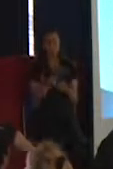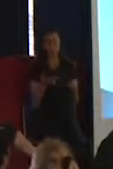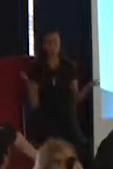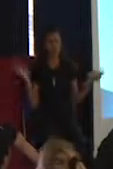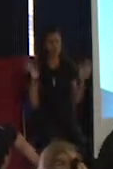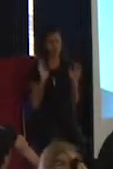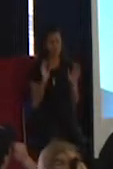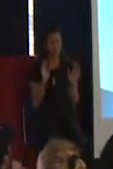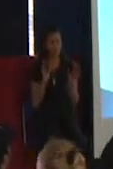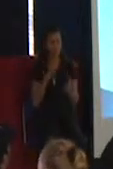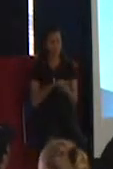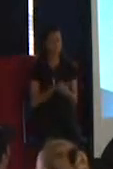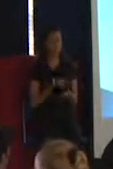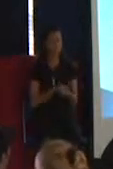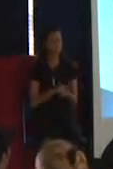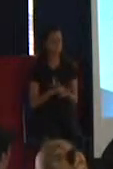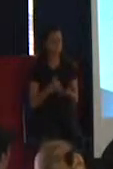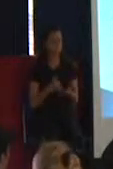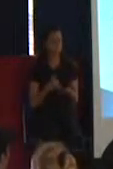Claro.